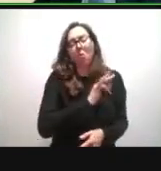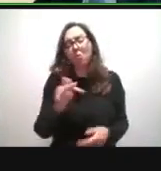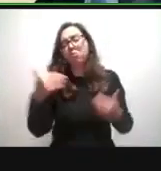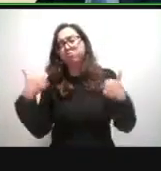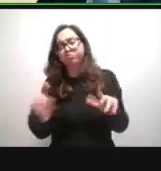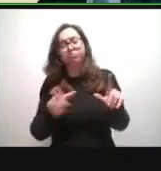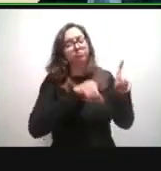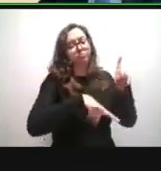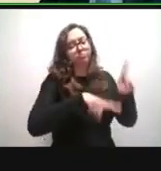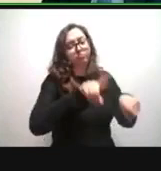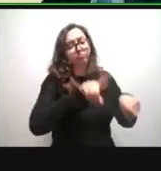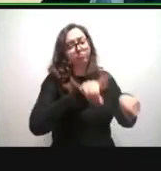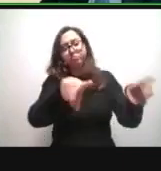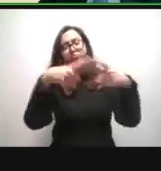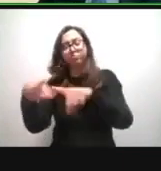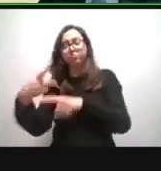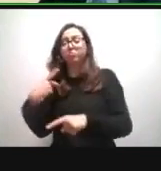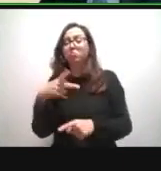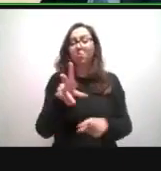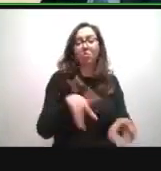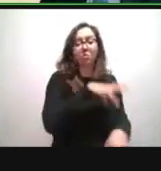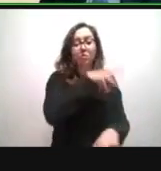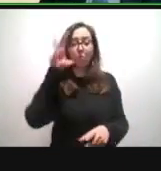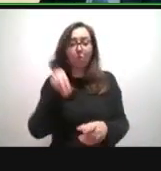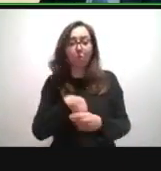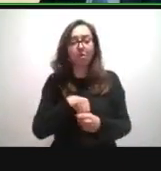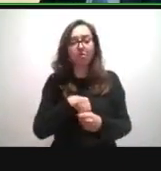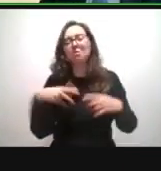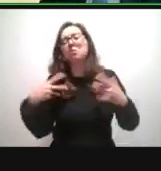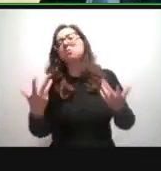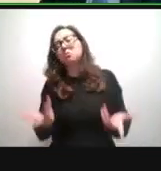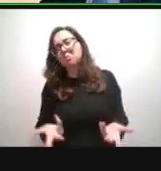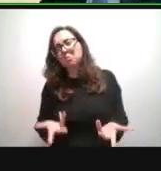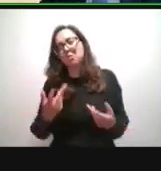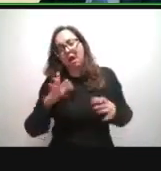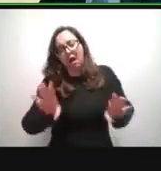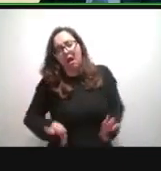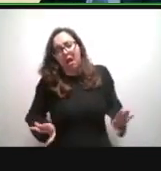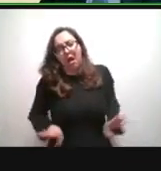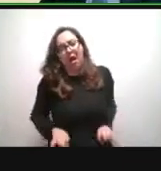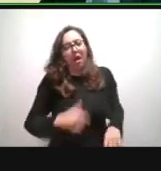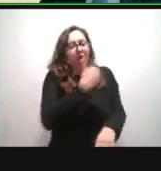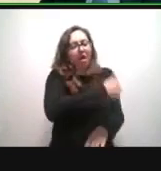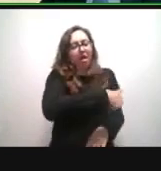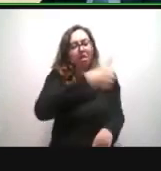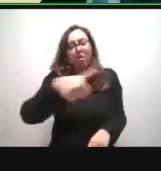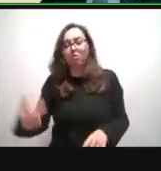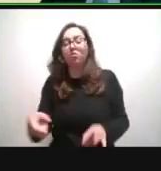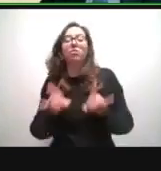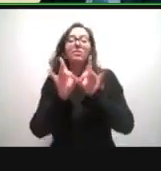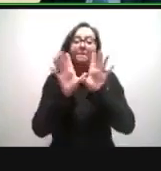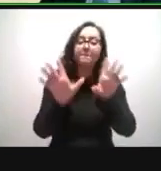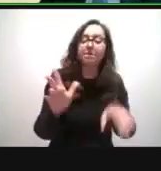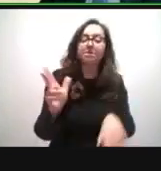se considera en términos generales la condición del paciente, el tipo de lesiones que sufrió, el número de